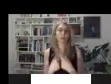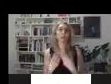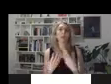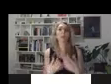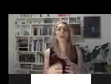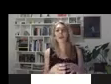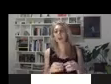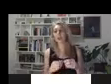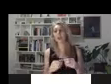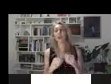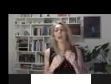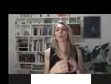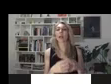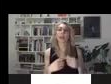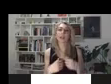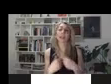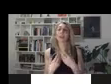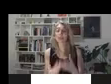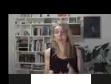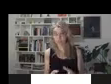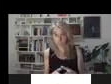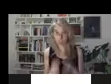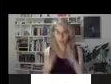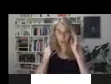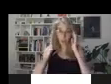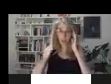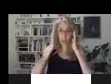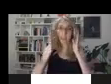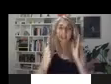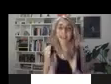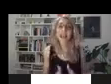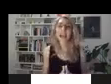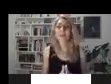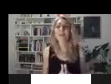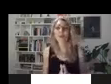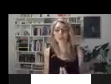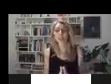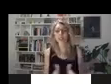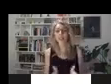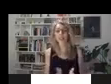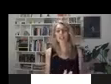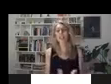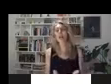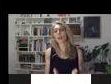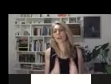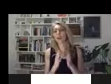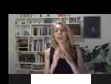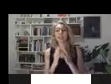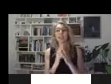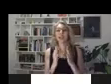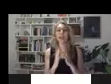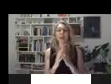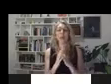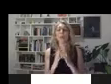tensión, algún descuento por alguna negociación que se esté llevando adelante, es muy importante que ese